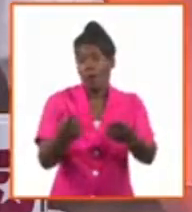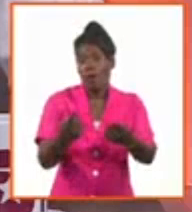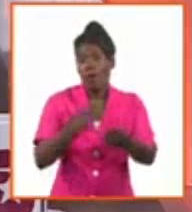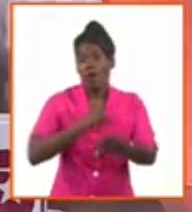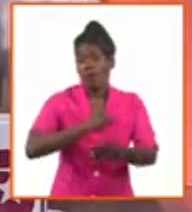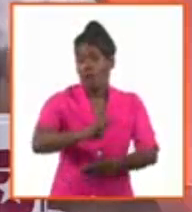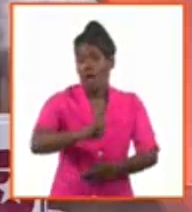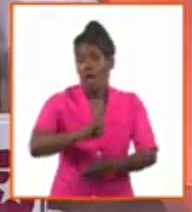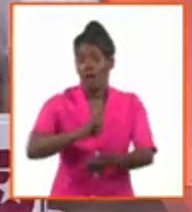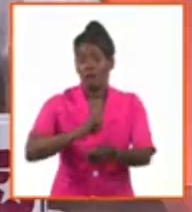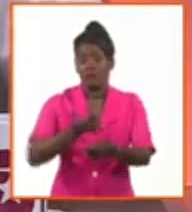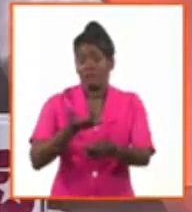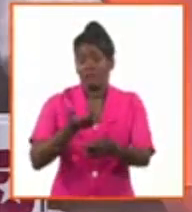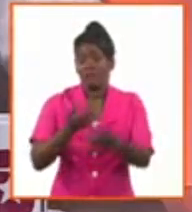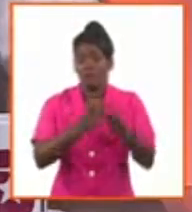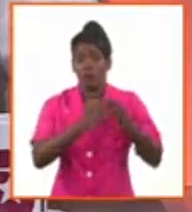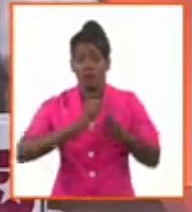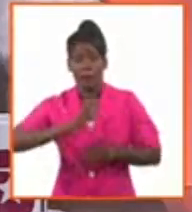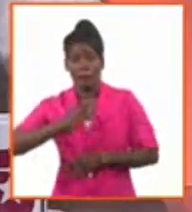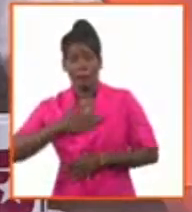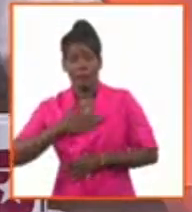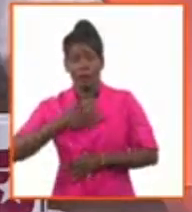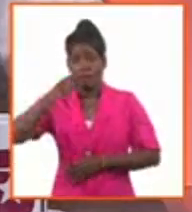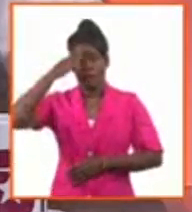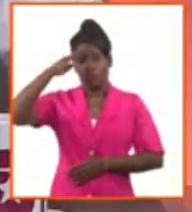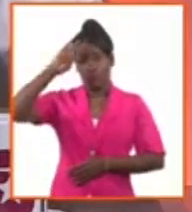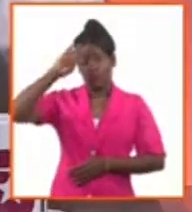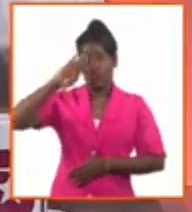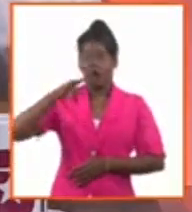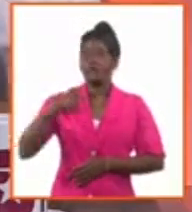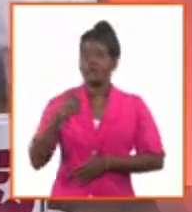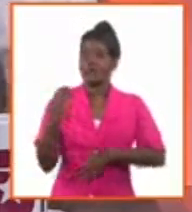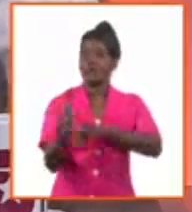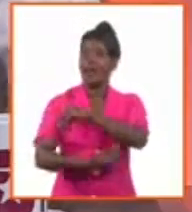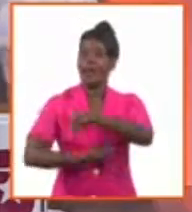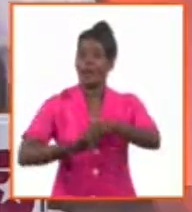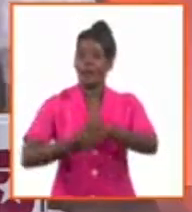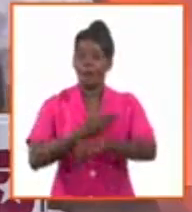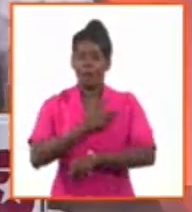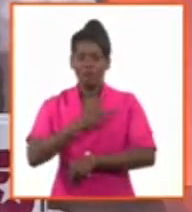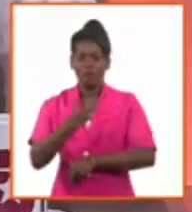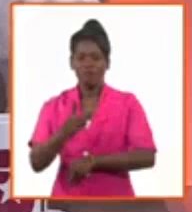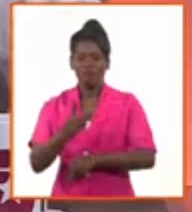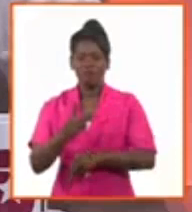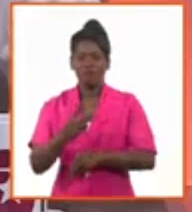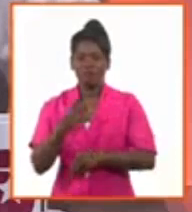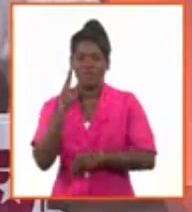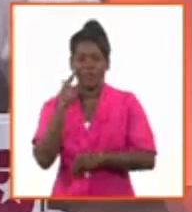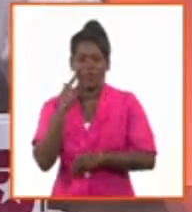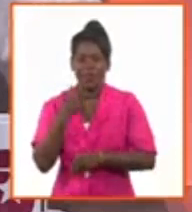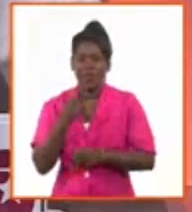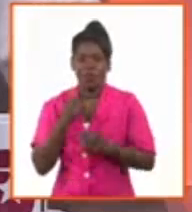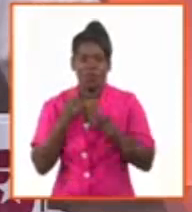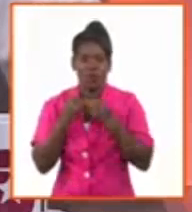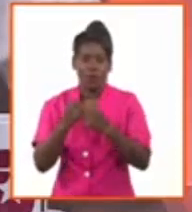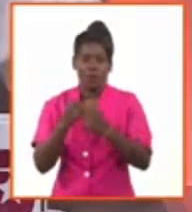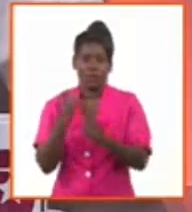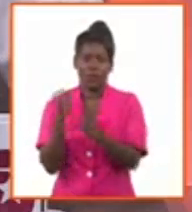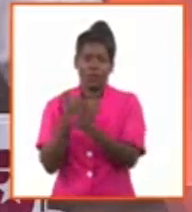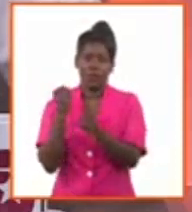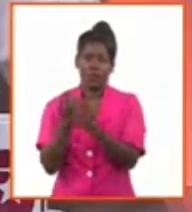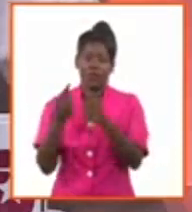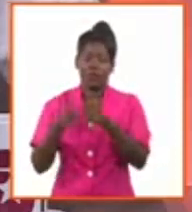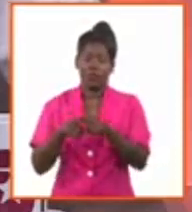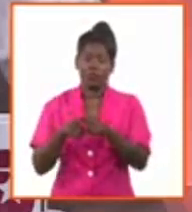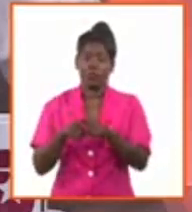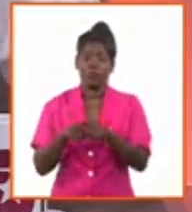ir generando ideas para un poco cambiar eso que pudo estar dañando la sociedad. El